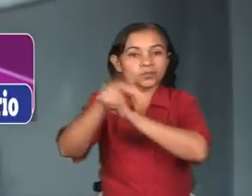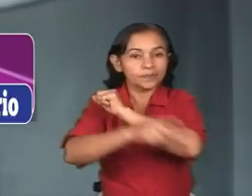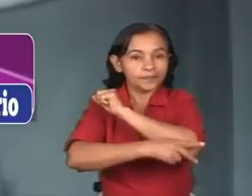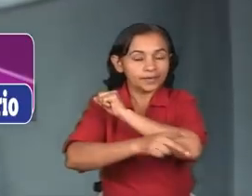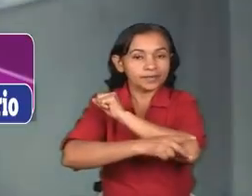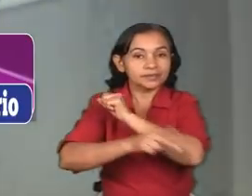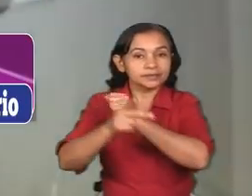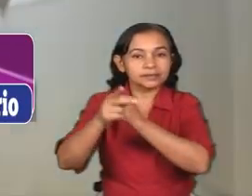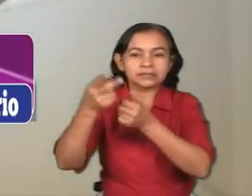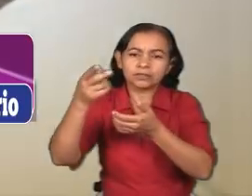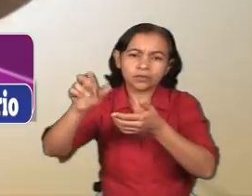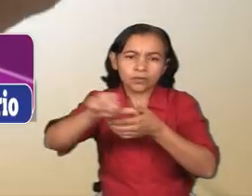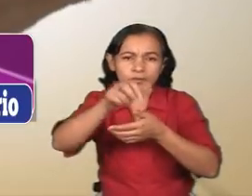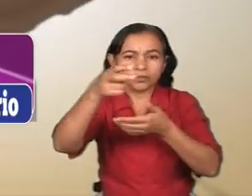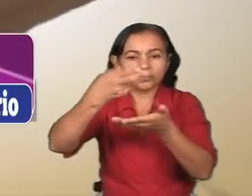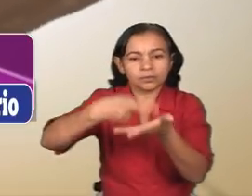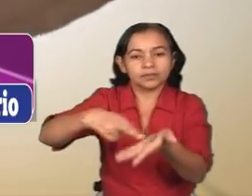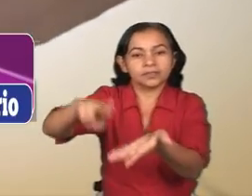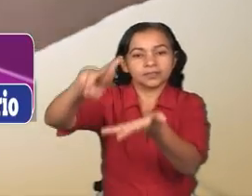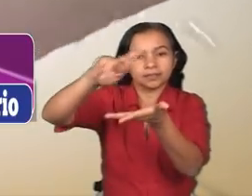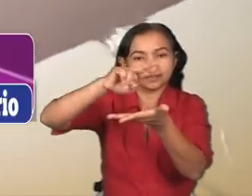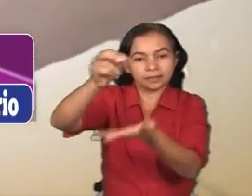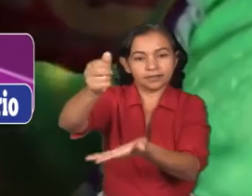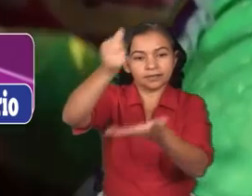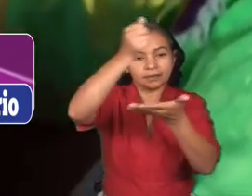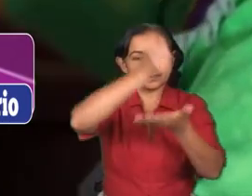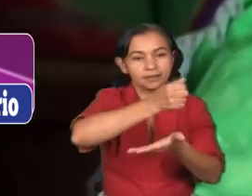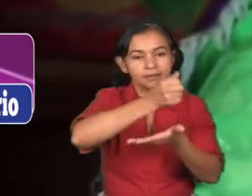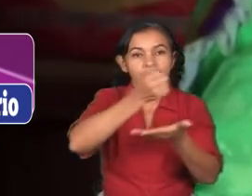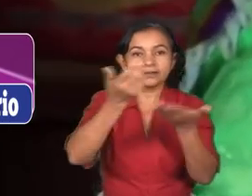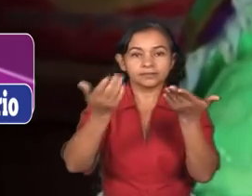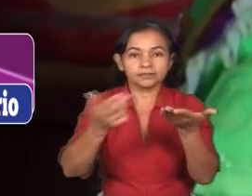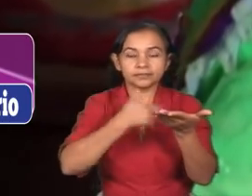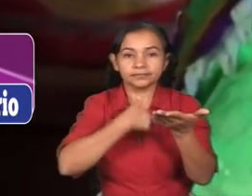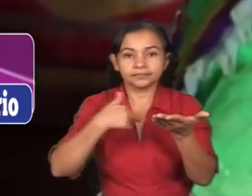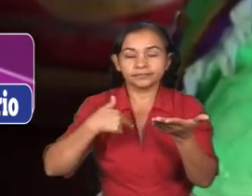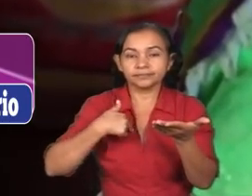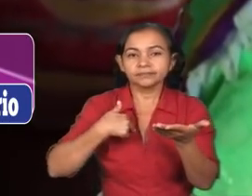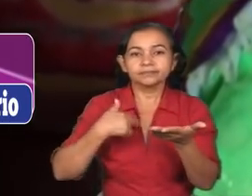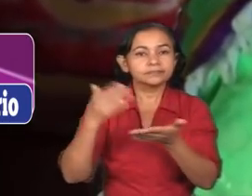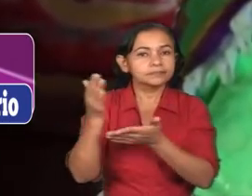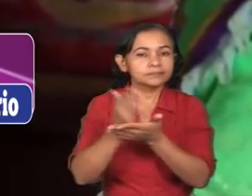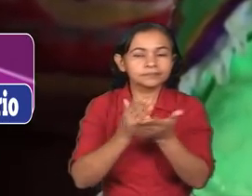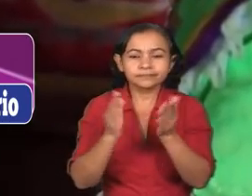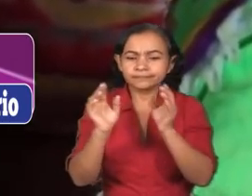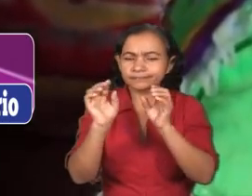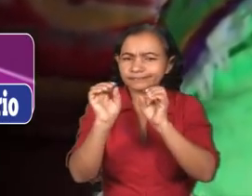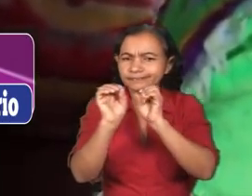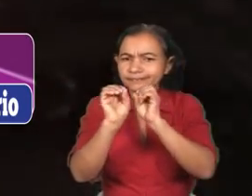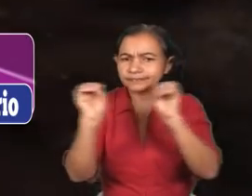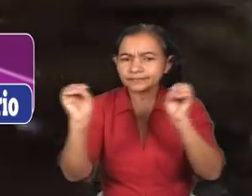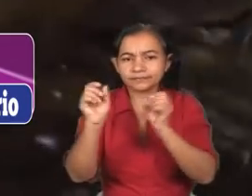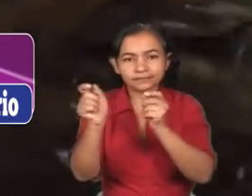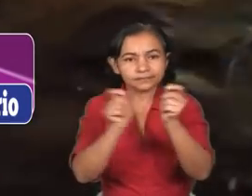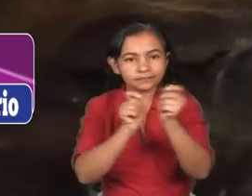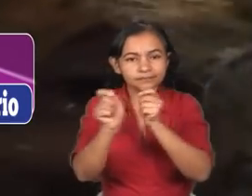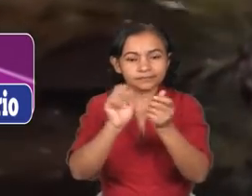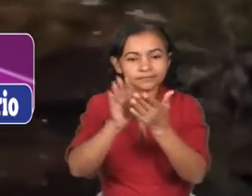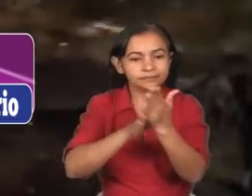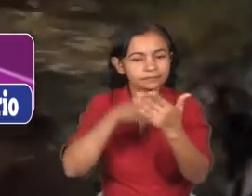da donaciones, gracias a Dios no ha habido un caso donde haya sido cuestionado un solo dólar por la ejecución del